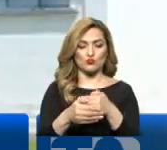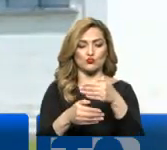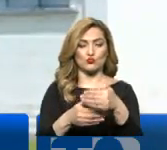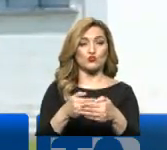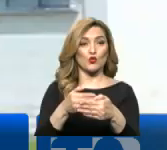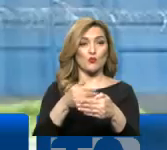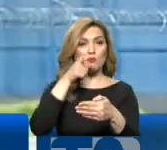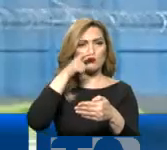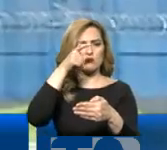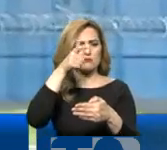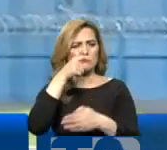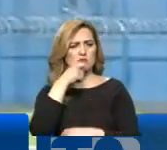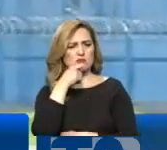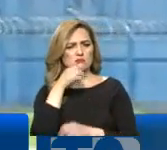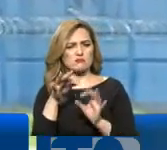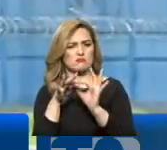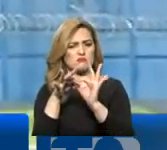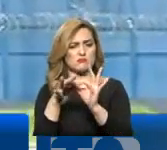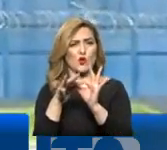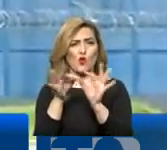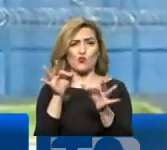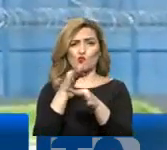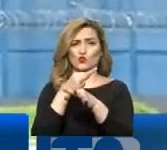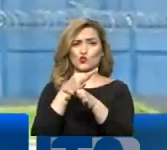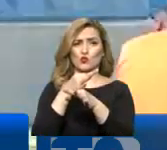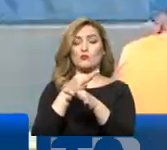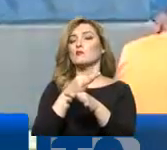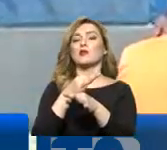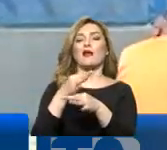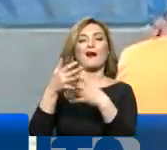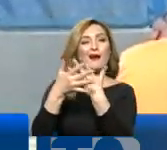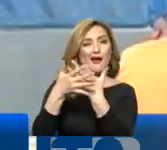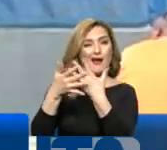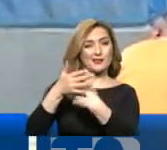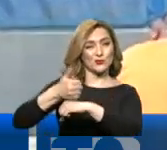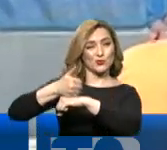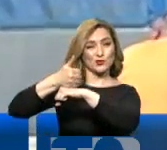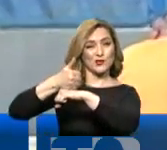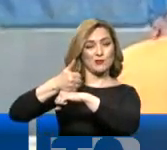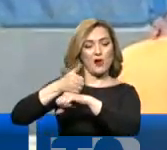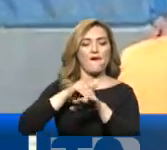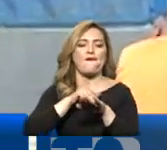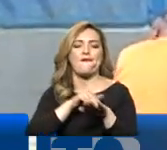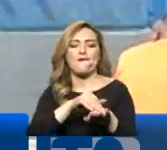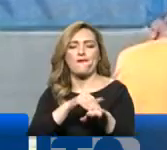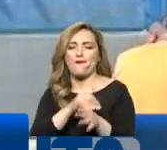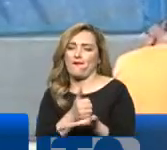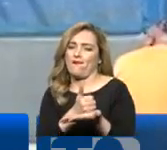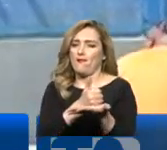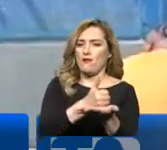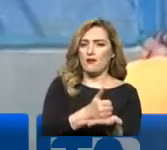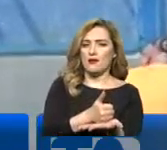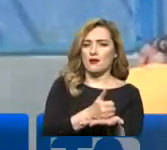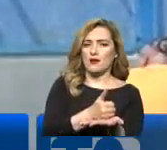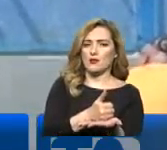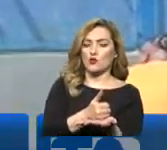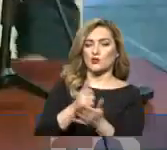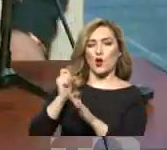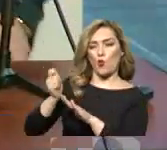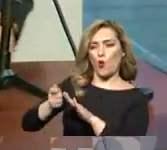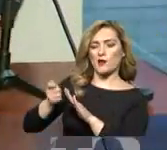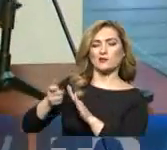la fiscalía detectó que en complicidad con un funcionario del SNAI se intentaba favorecer a Zambrano, por lo que el magistrado fue